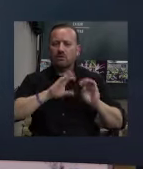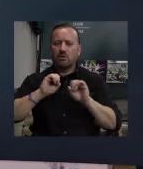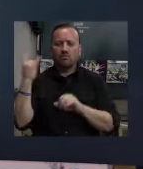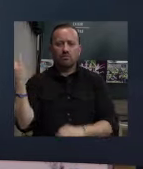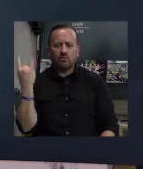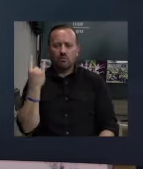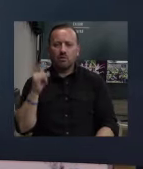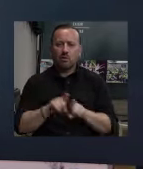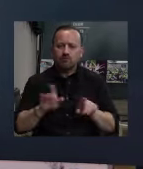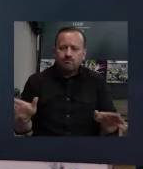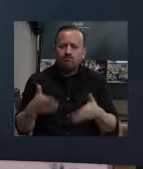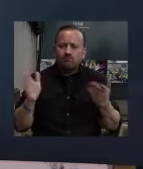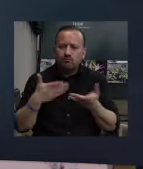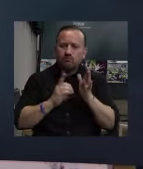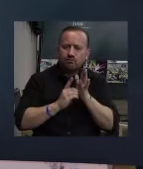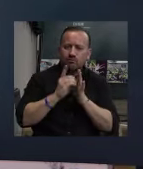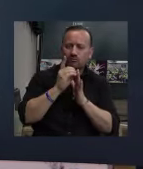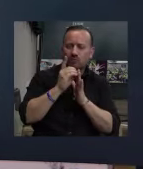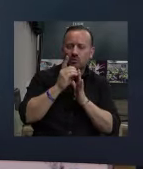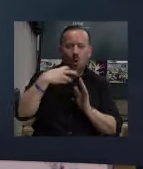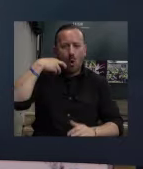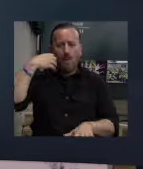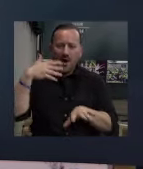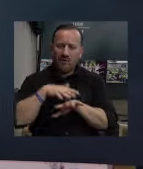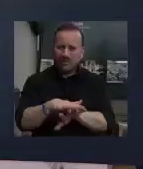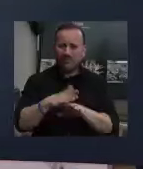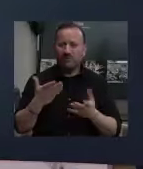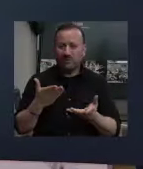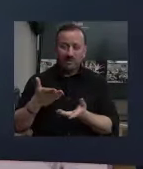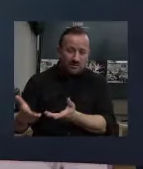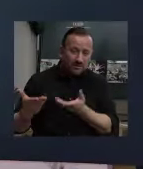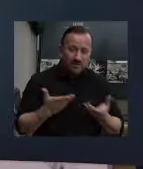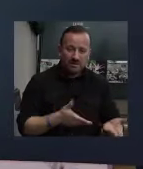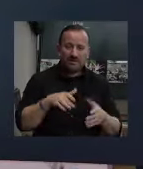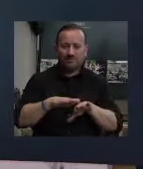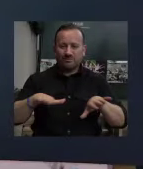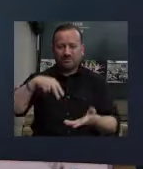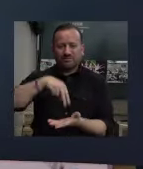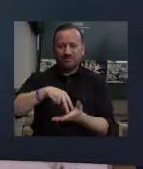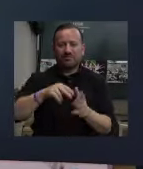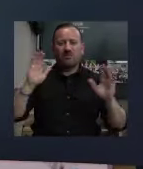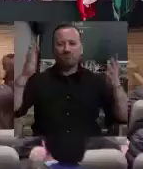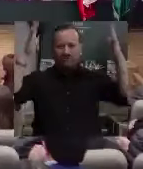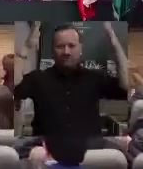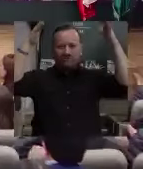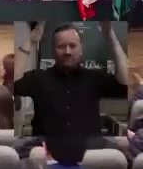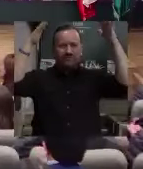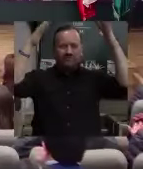fomentar digo el desarrollo humano integral Así es que lo recibimos en este escenario con un muy fuerte